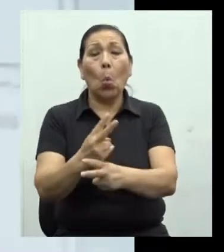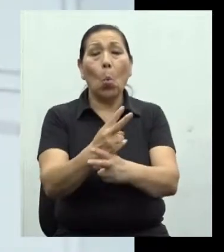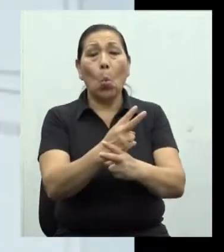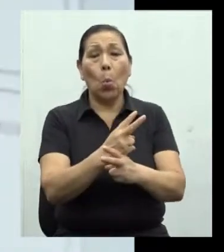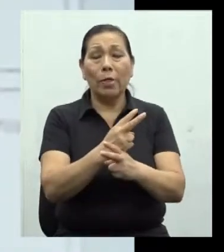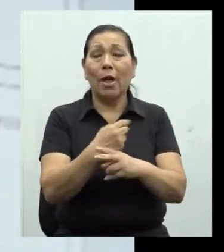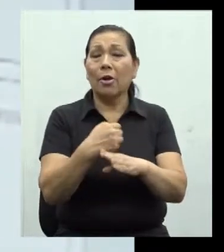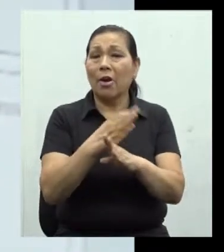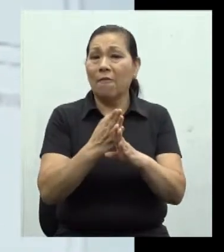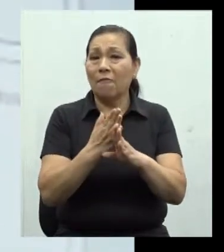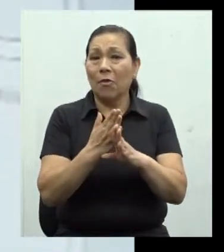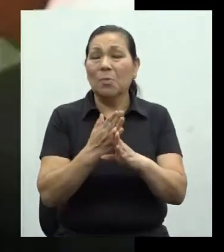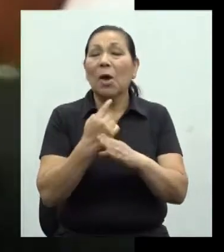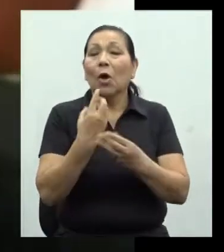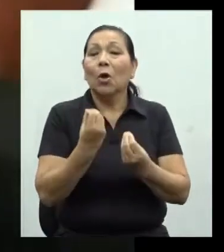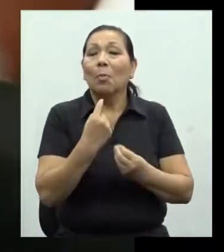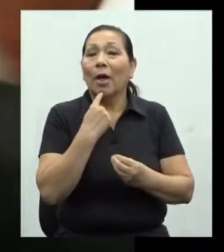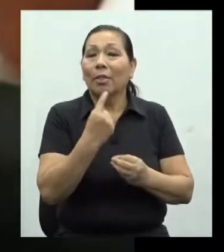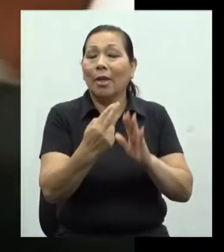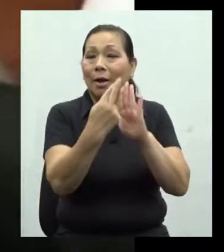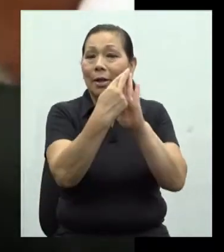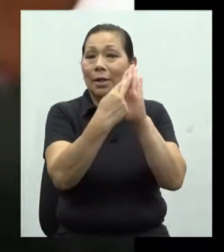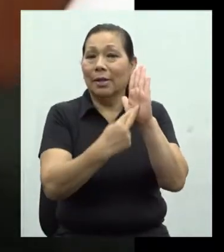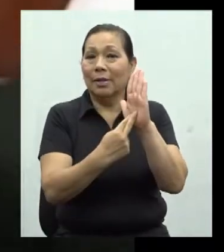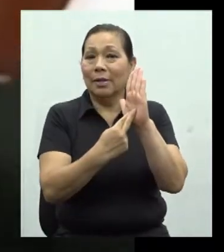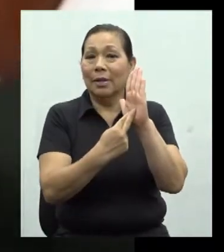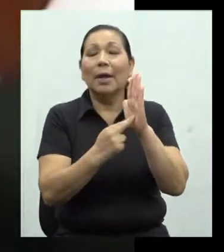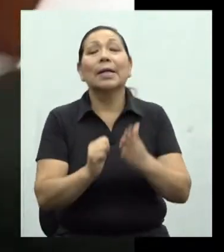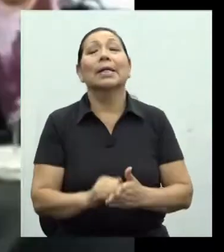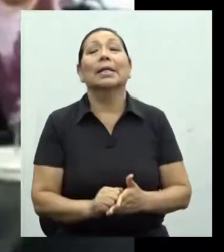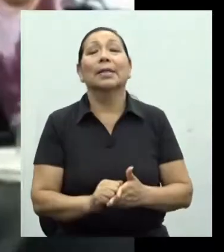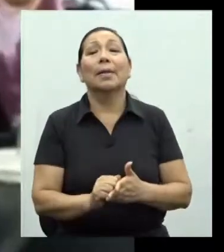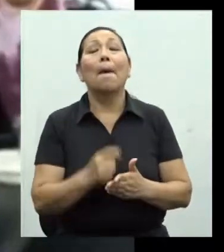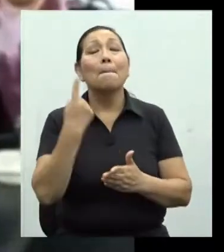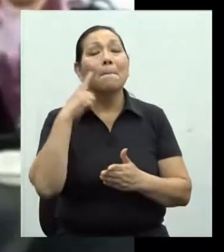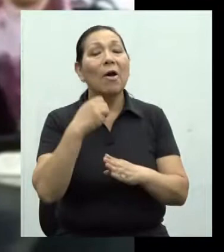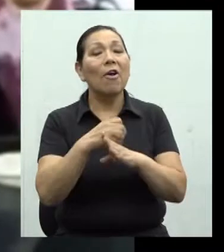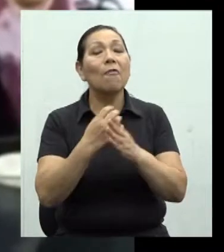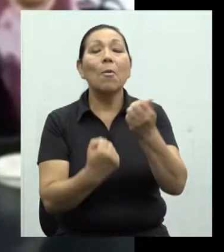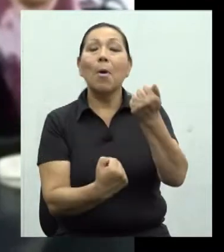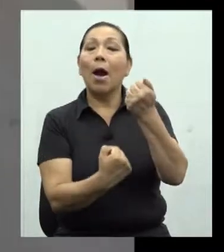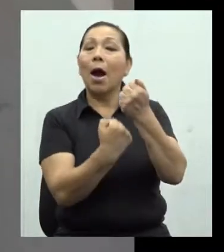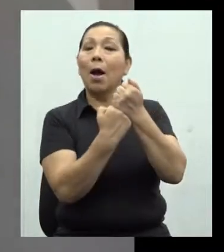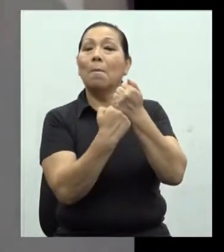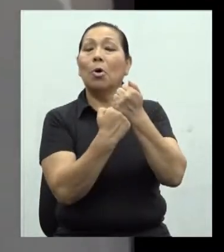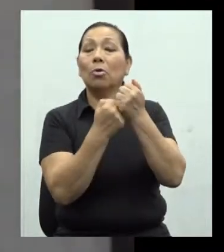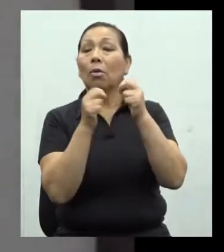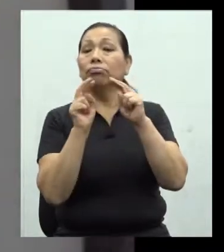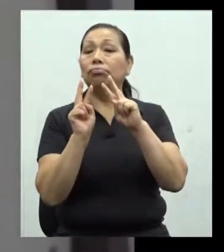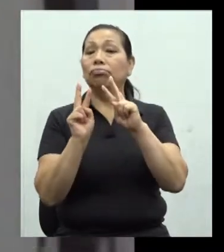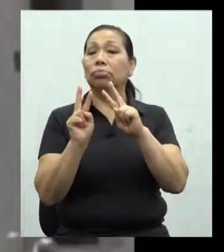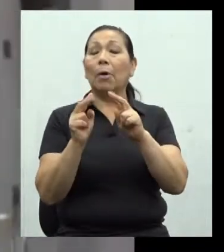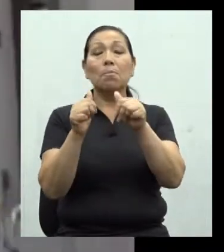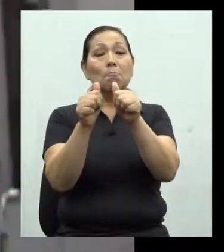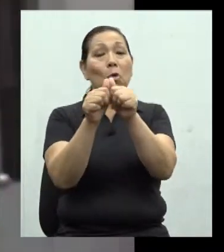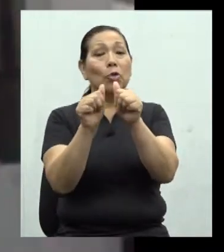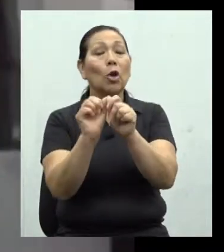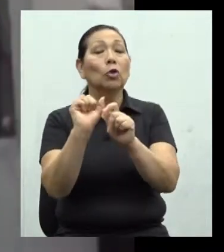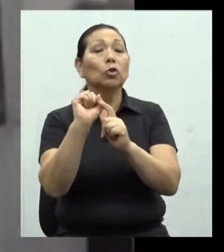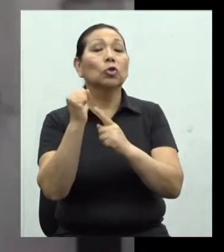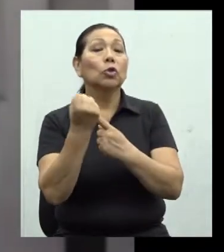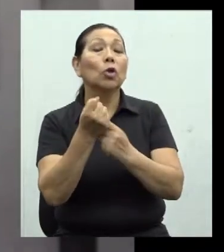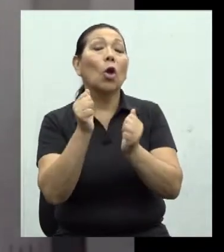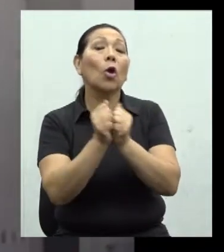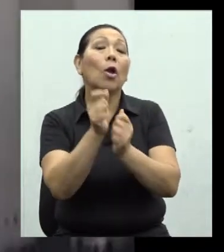de conformidad con lo establecido en el reglamento de transición al sistema de apoyos en observancia al modelo social de